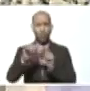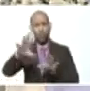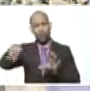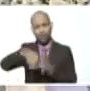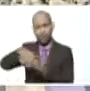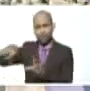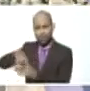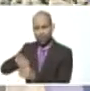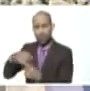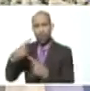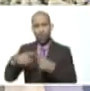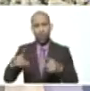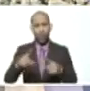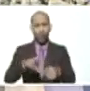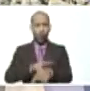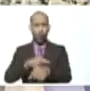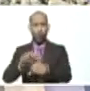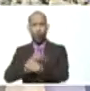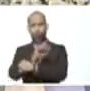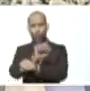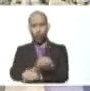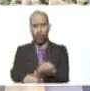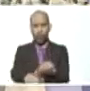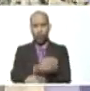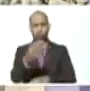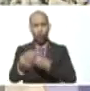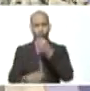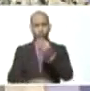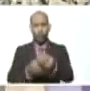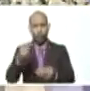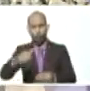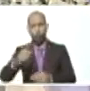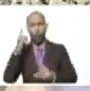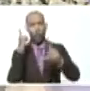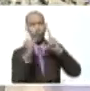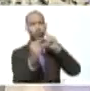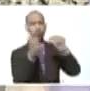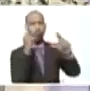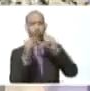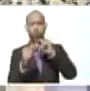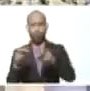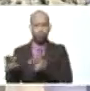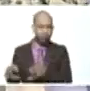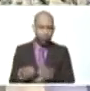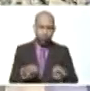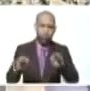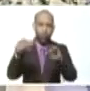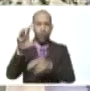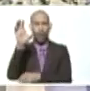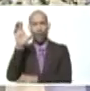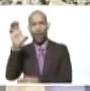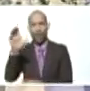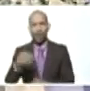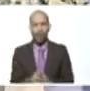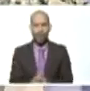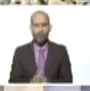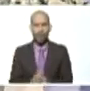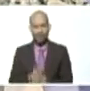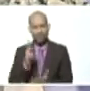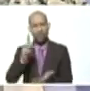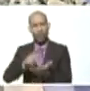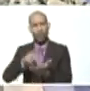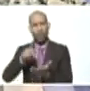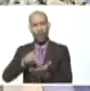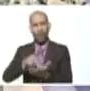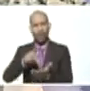pero José Gregorio, como en otros tiempos, sale hoy a recorrer el país. Sus reliquias lo hacen presente y cercano